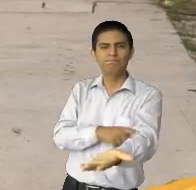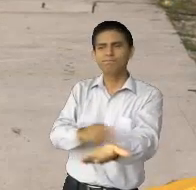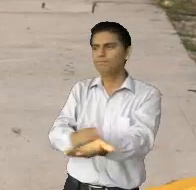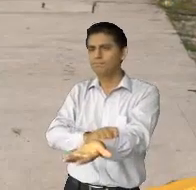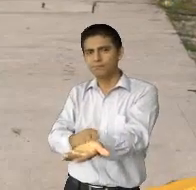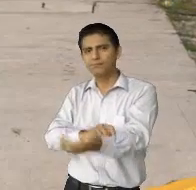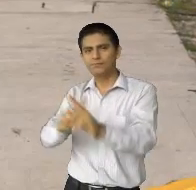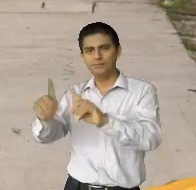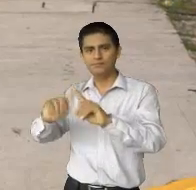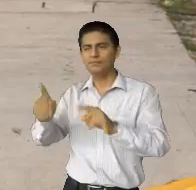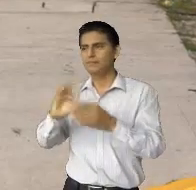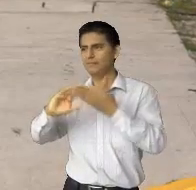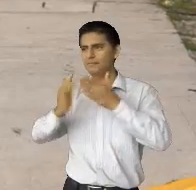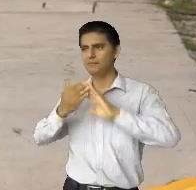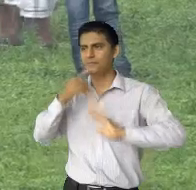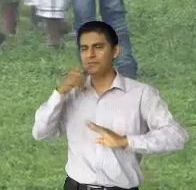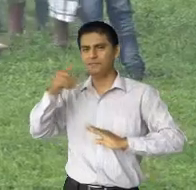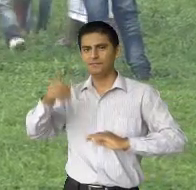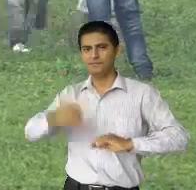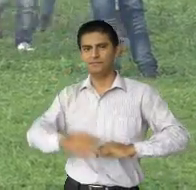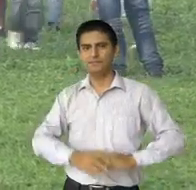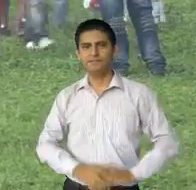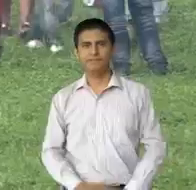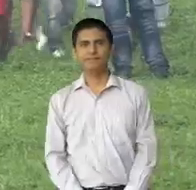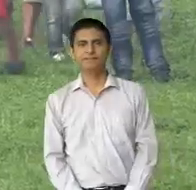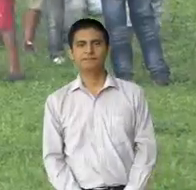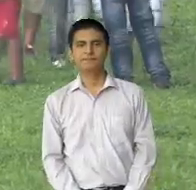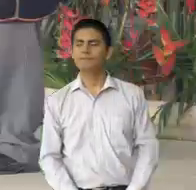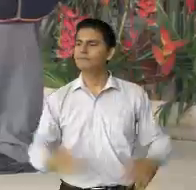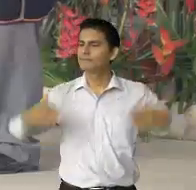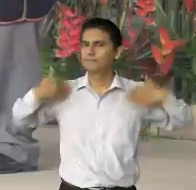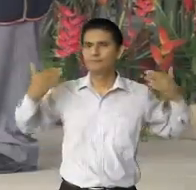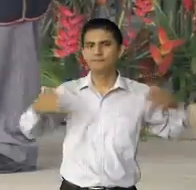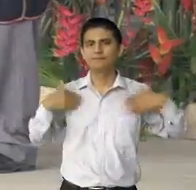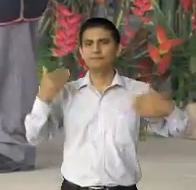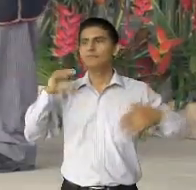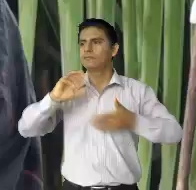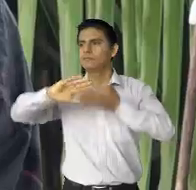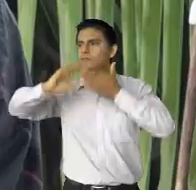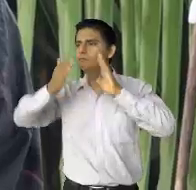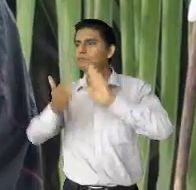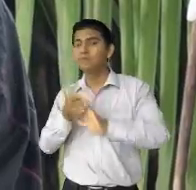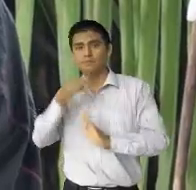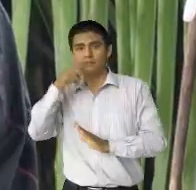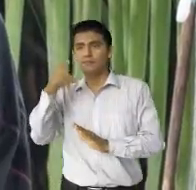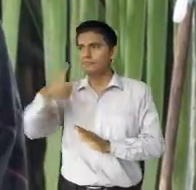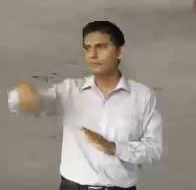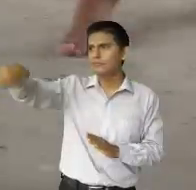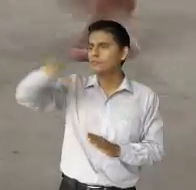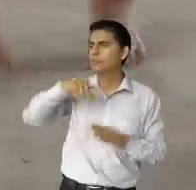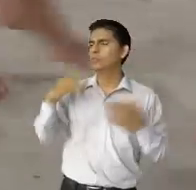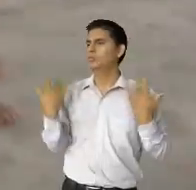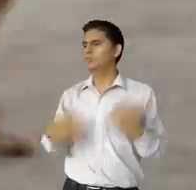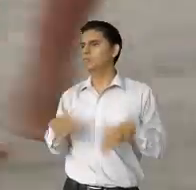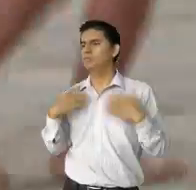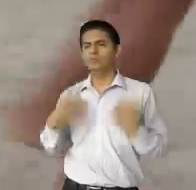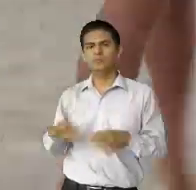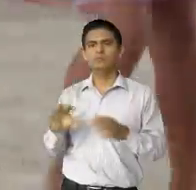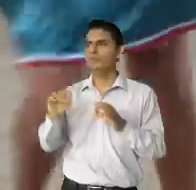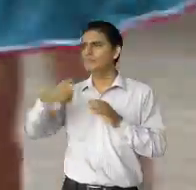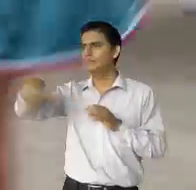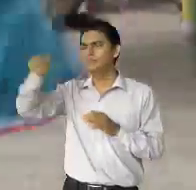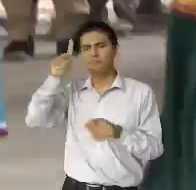de esta comunidad cofán. Con gran entusiasmo y alegría, los cofanes celebran su fiesta de la Chonta, donde se apreció